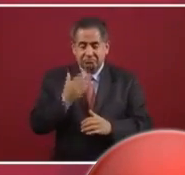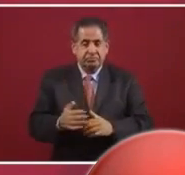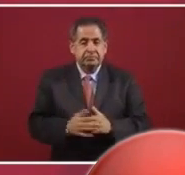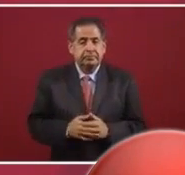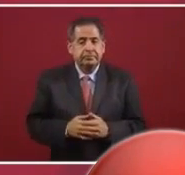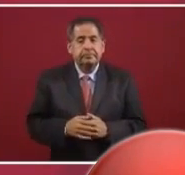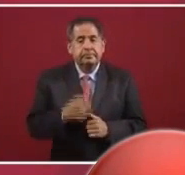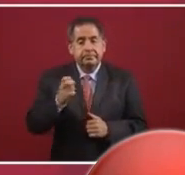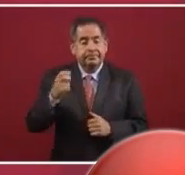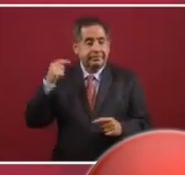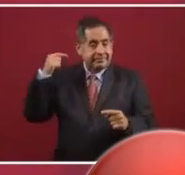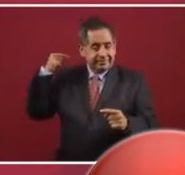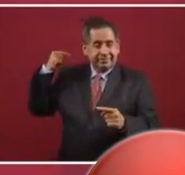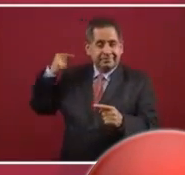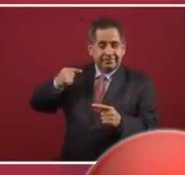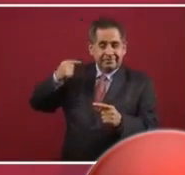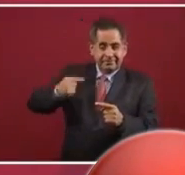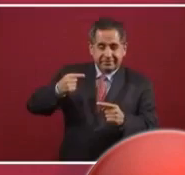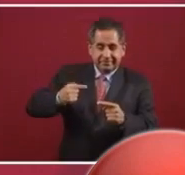Todo esto que hemos hecho,